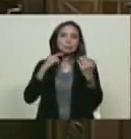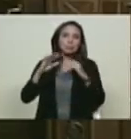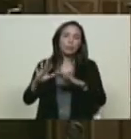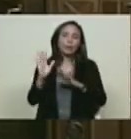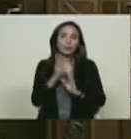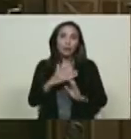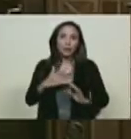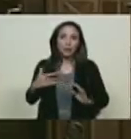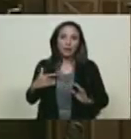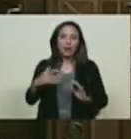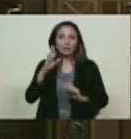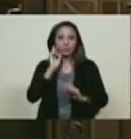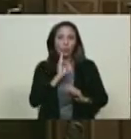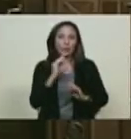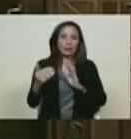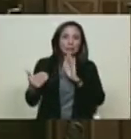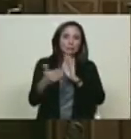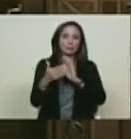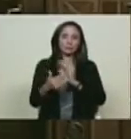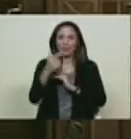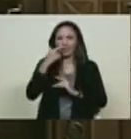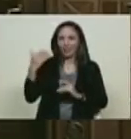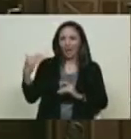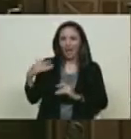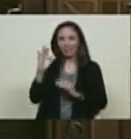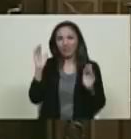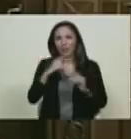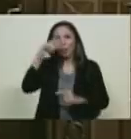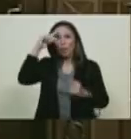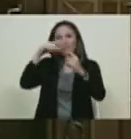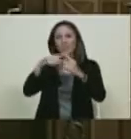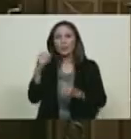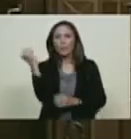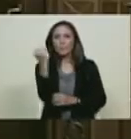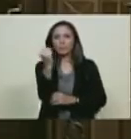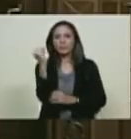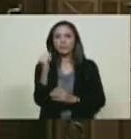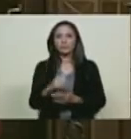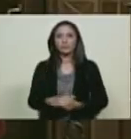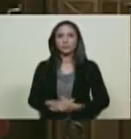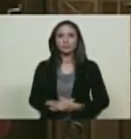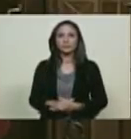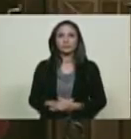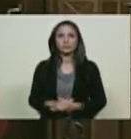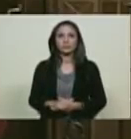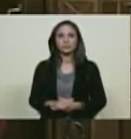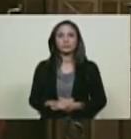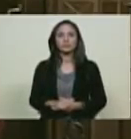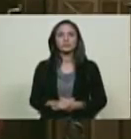Desde aquella época ya esa oligarquía era asesina, asesina.